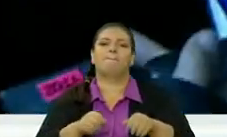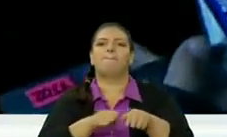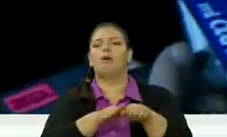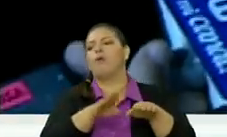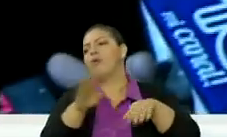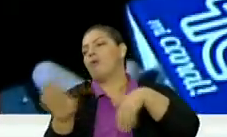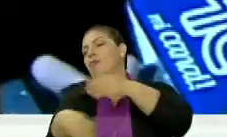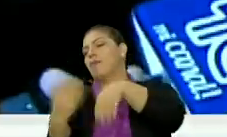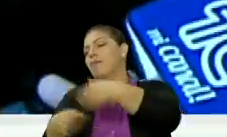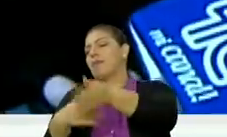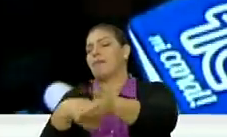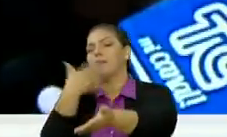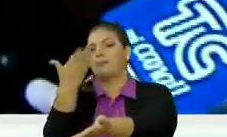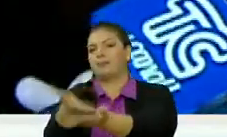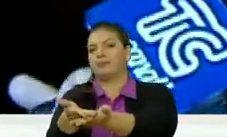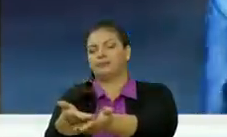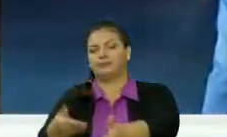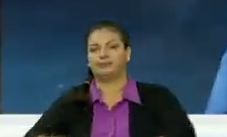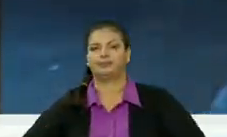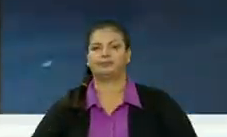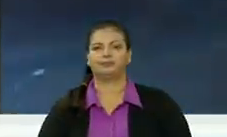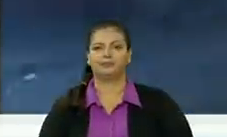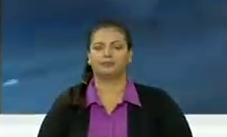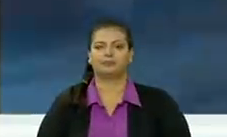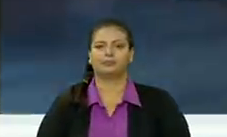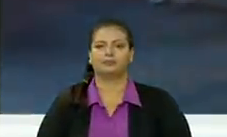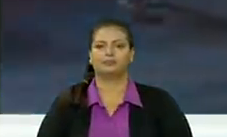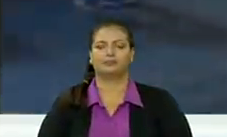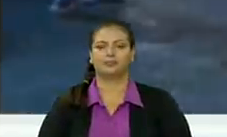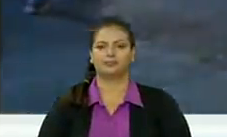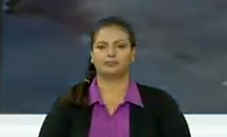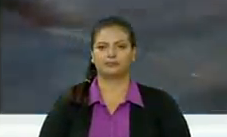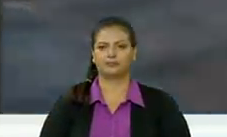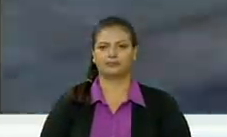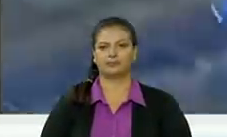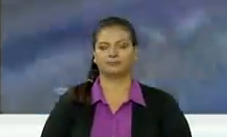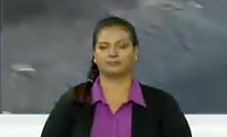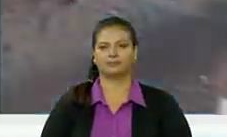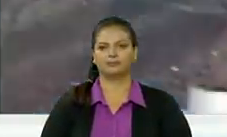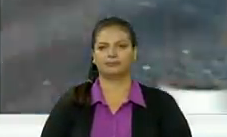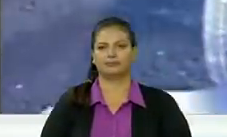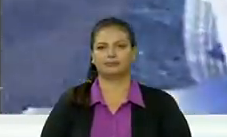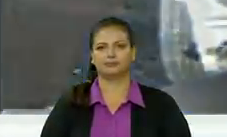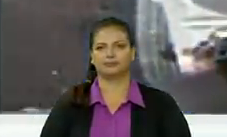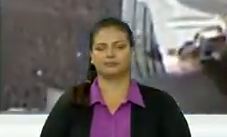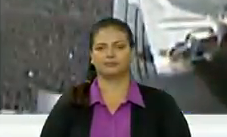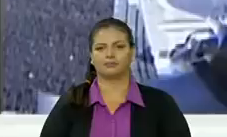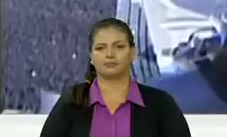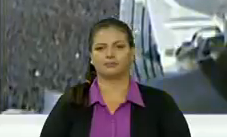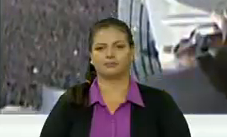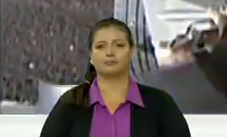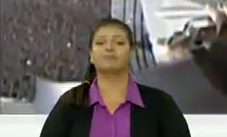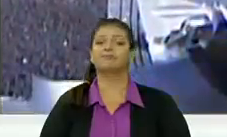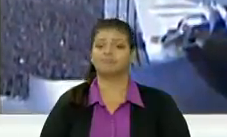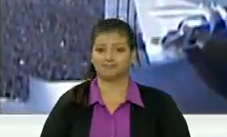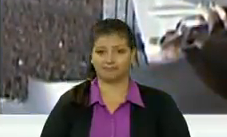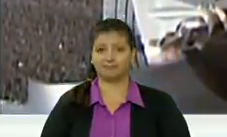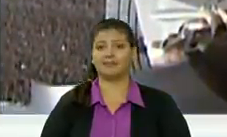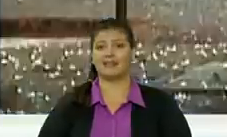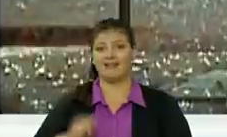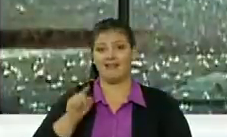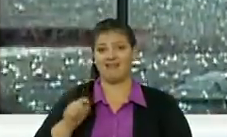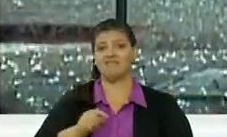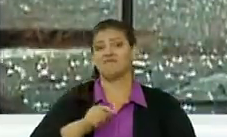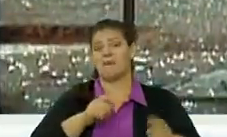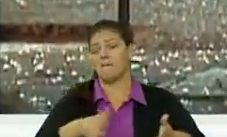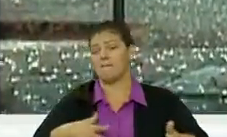en campana y ¡prop!, se estrelló. Producto del impacto, uno de los carros dio varias vueltas de